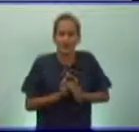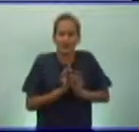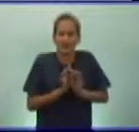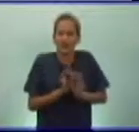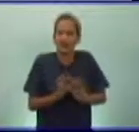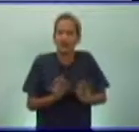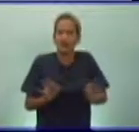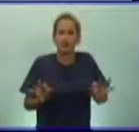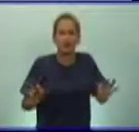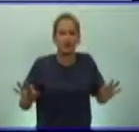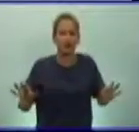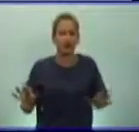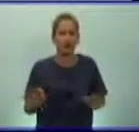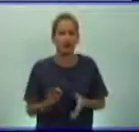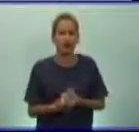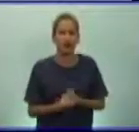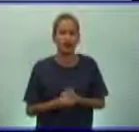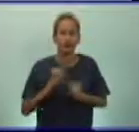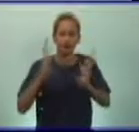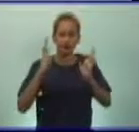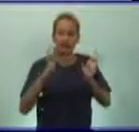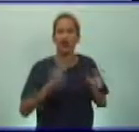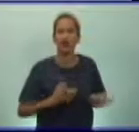sencilla y fiel.